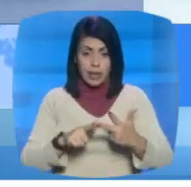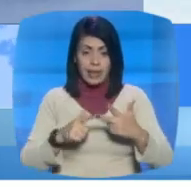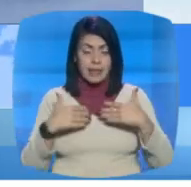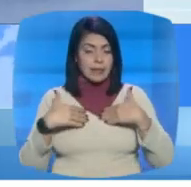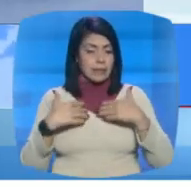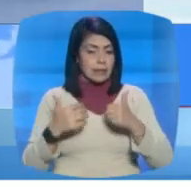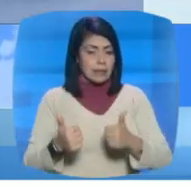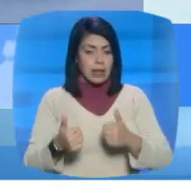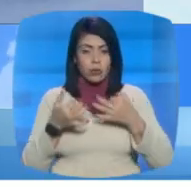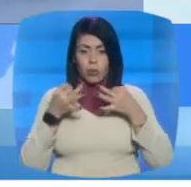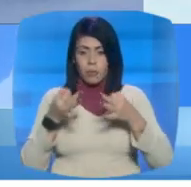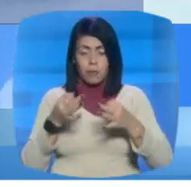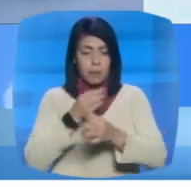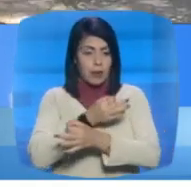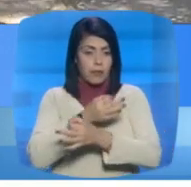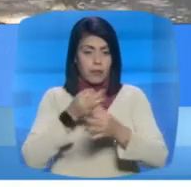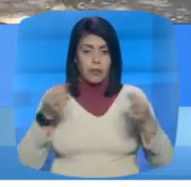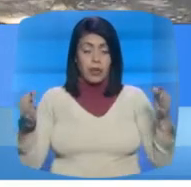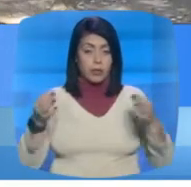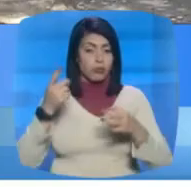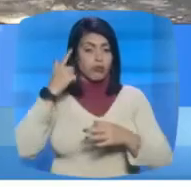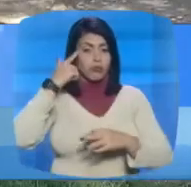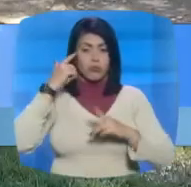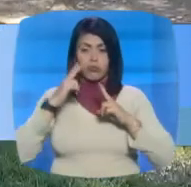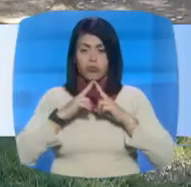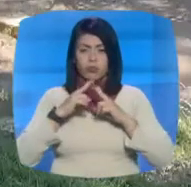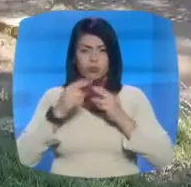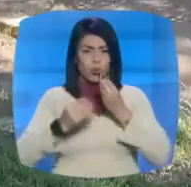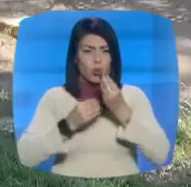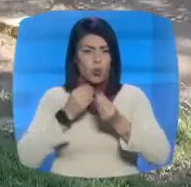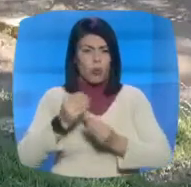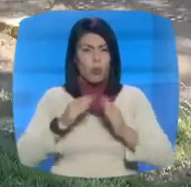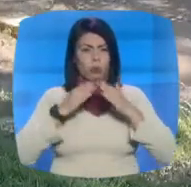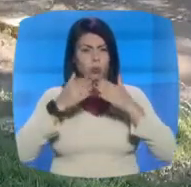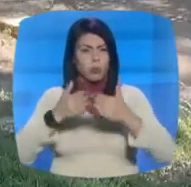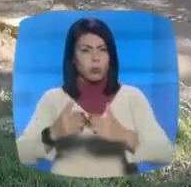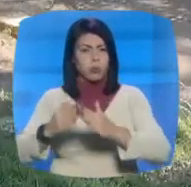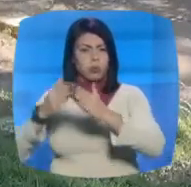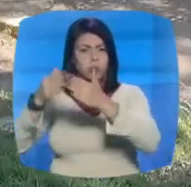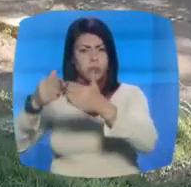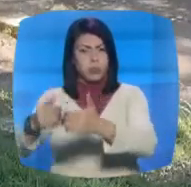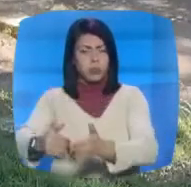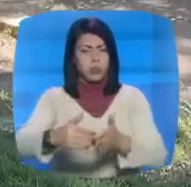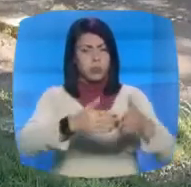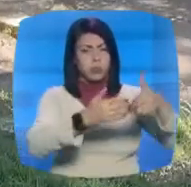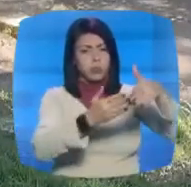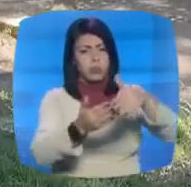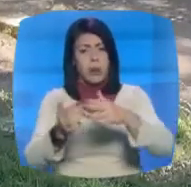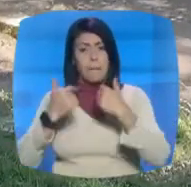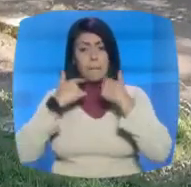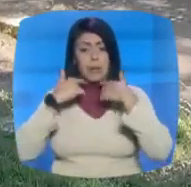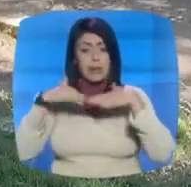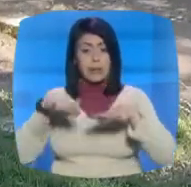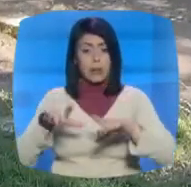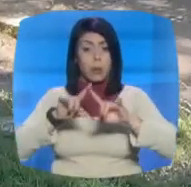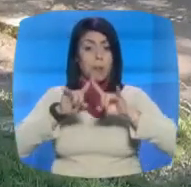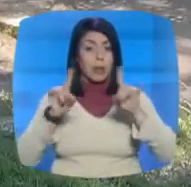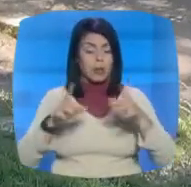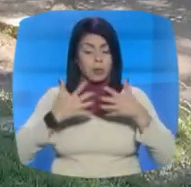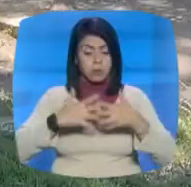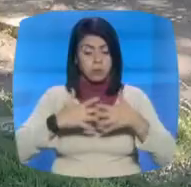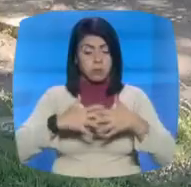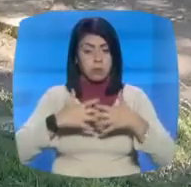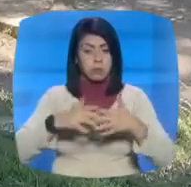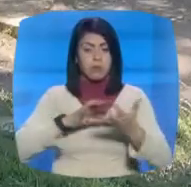totalmente sanos y salvos. Aún se desconocen las causas exactas por la cual la embarcación estuvo a la deriva, pero se presume que el motor